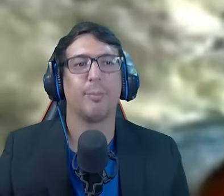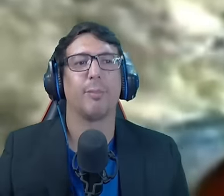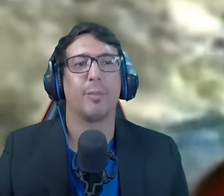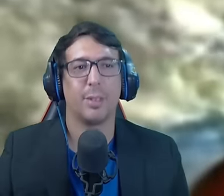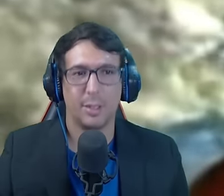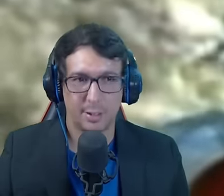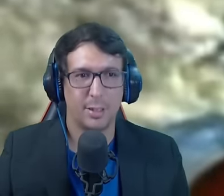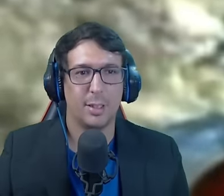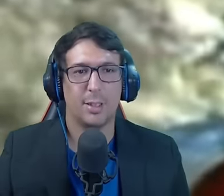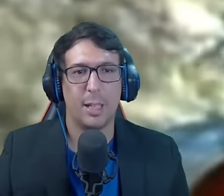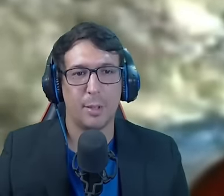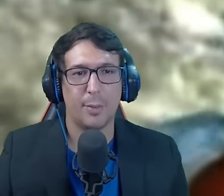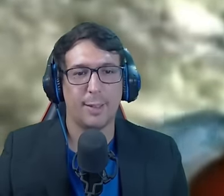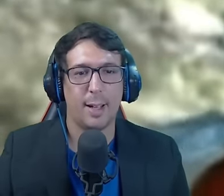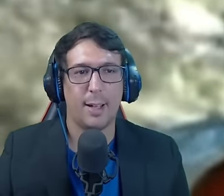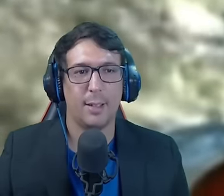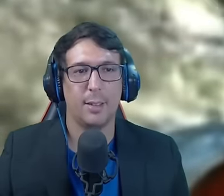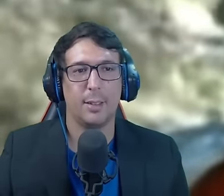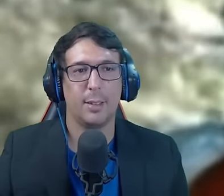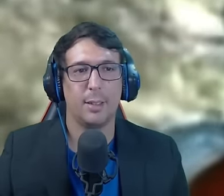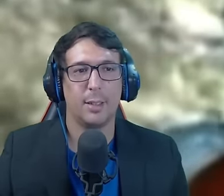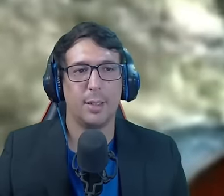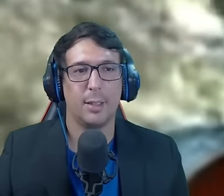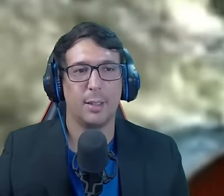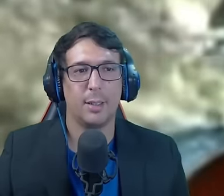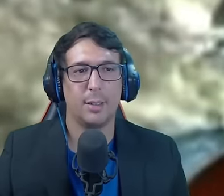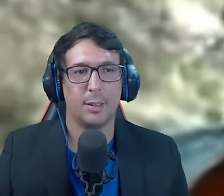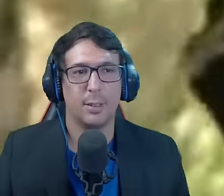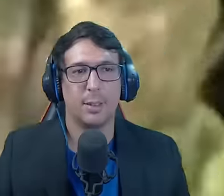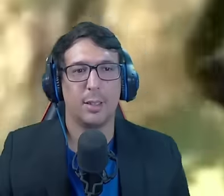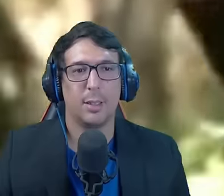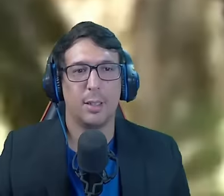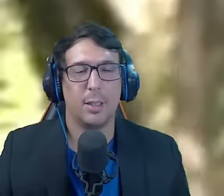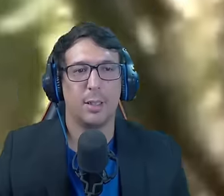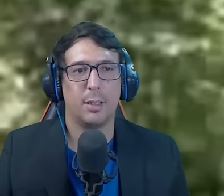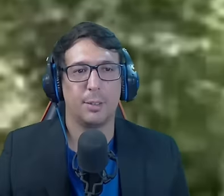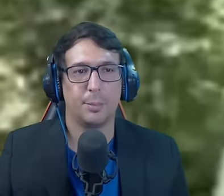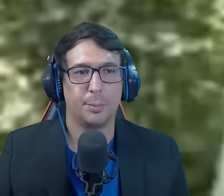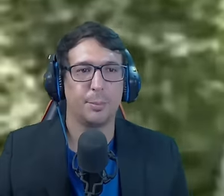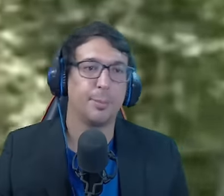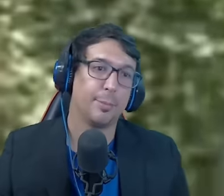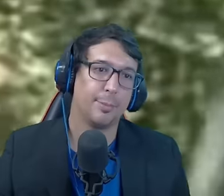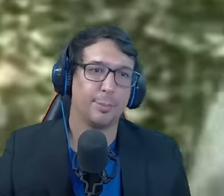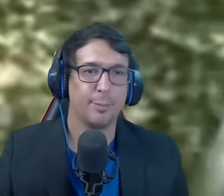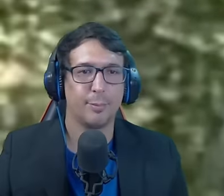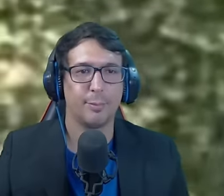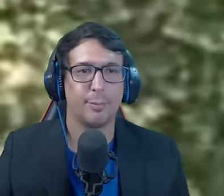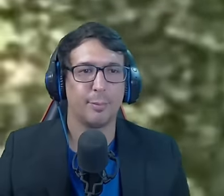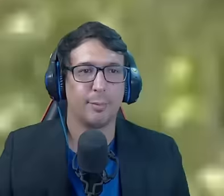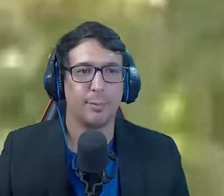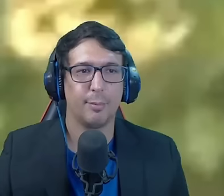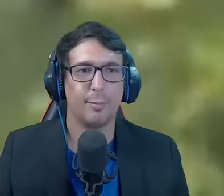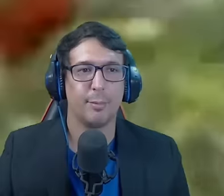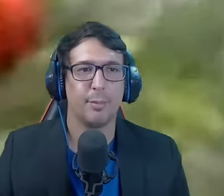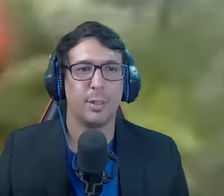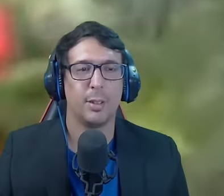hoy tenemos fiesta! ¡Tenemos fiesta! Y ¡tenemos ciudad! ¡Concepción! Los inmigrantes. Bueno, a este inmigrante todos los